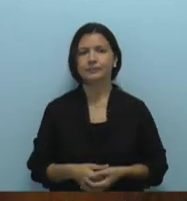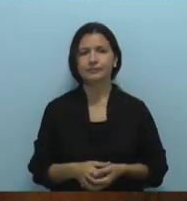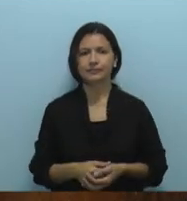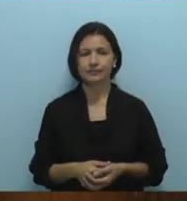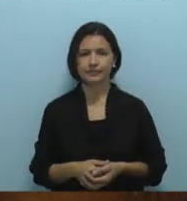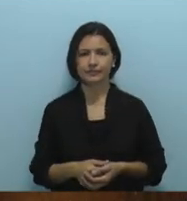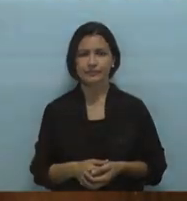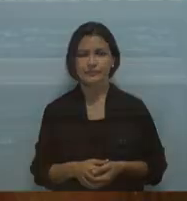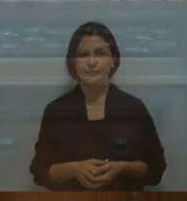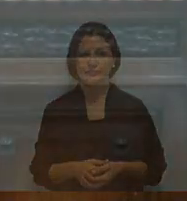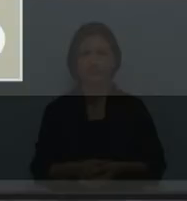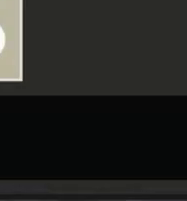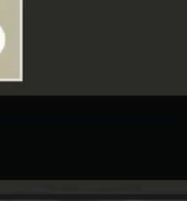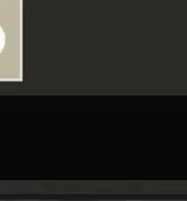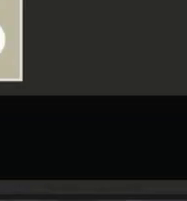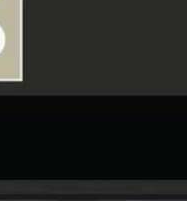votación.